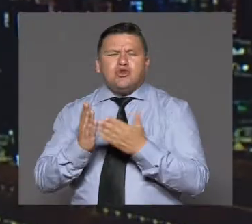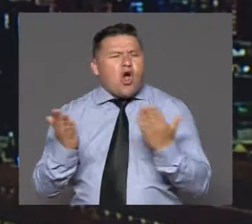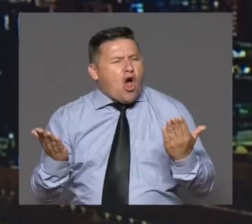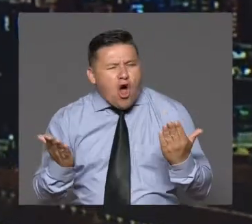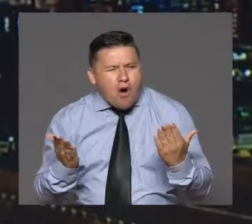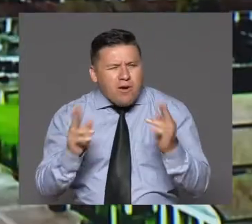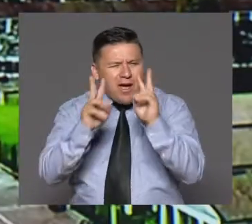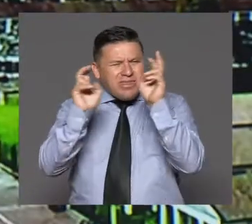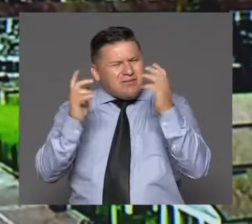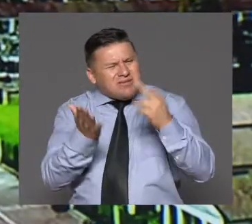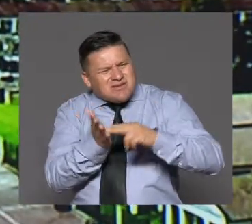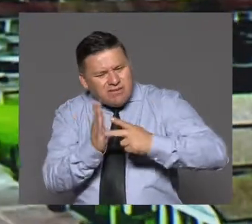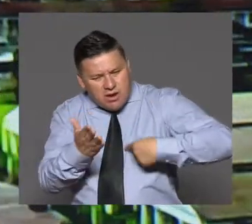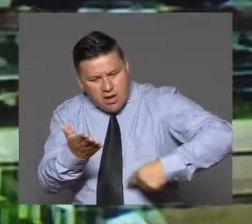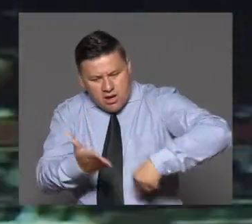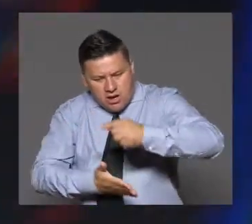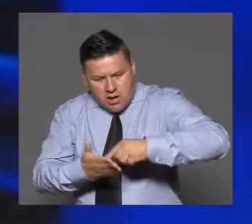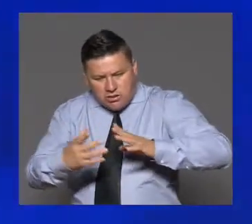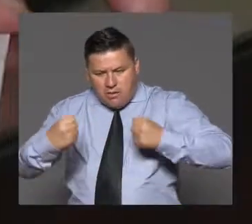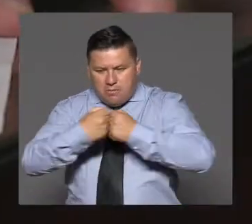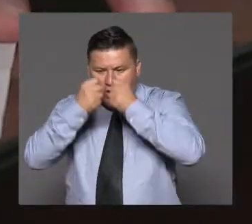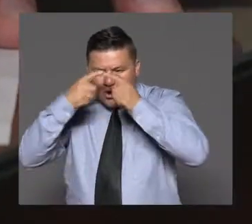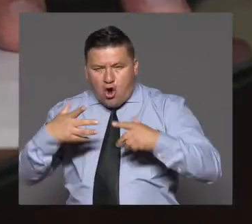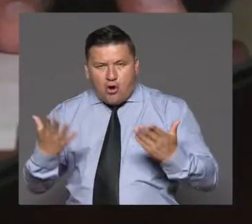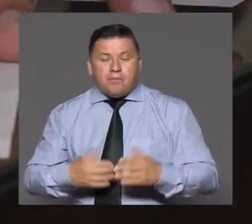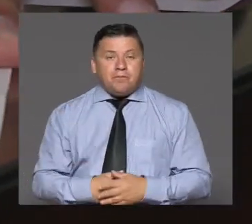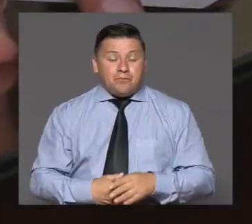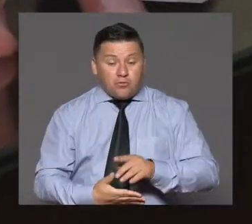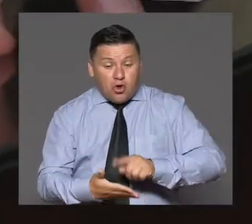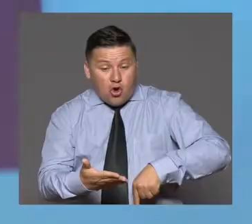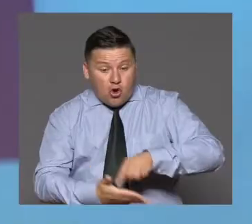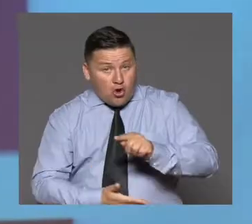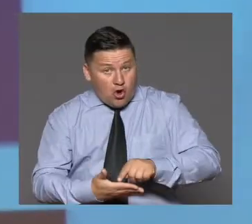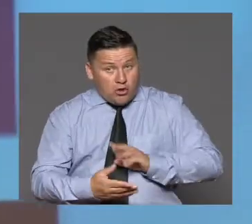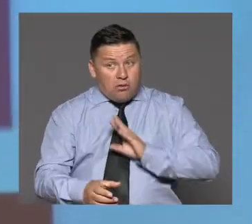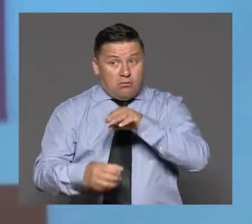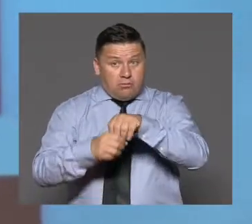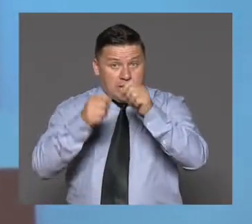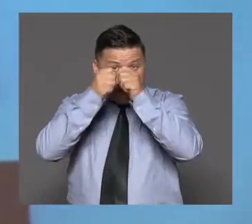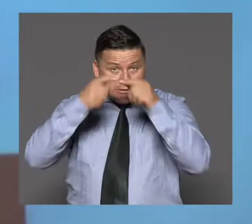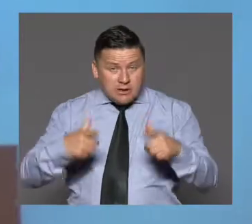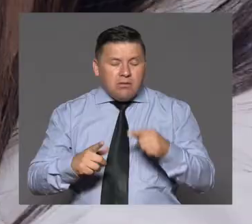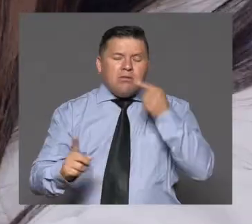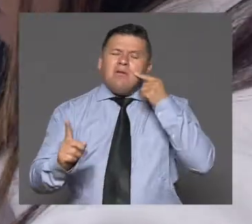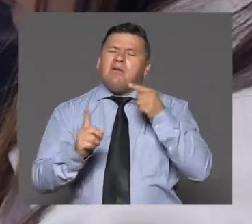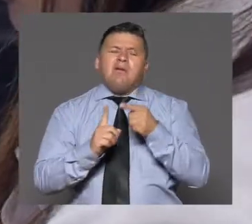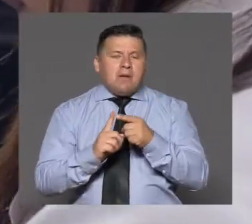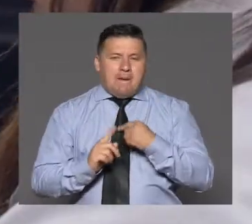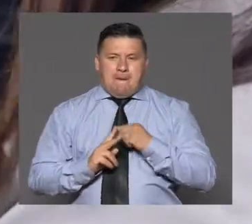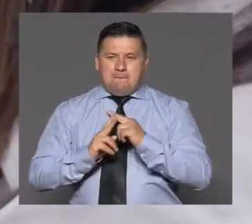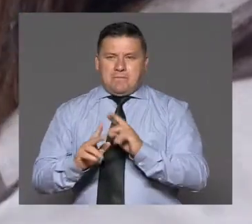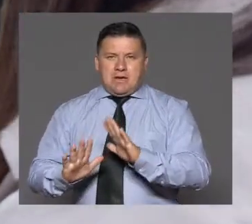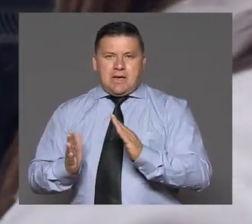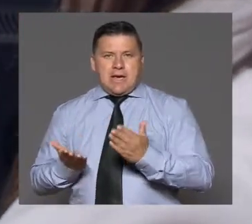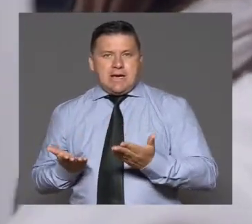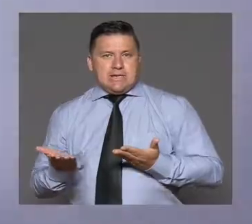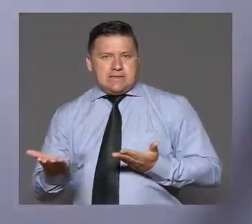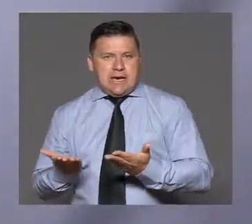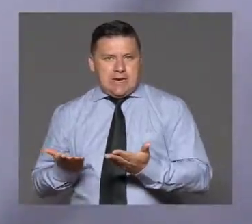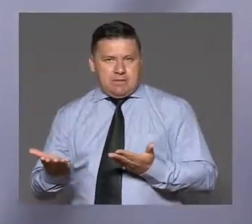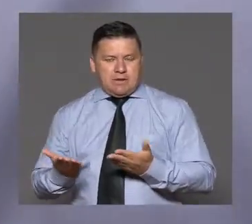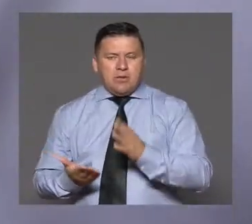se trata la contratación estatal en Colombia. Los contratos con el Estado se realizan con el fin de hacer una prestación de servicios